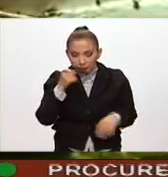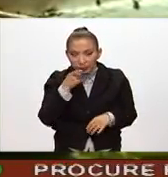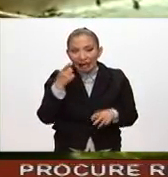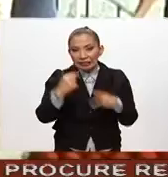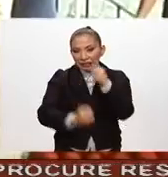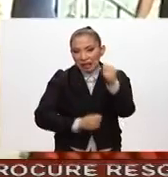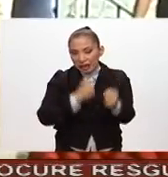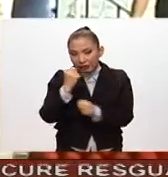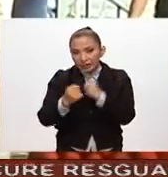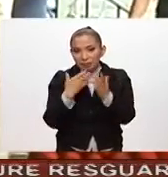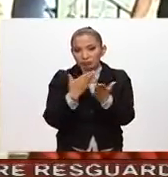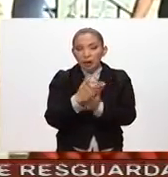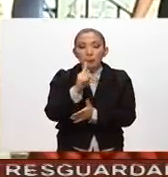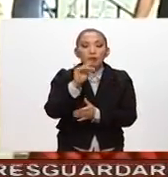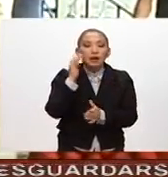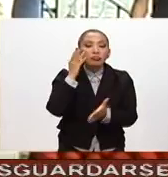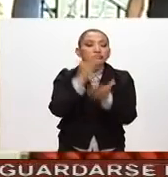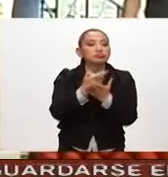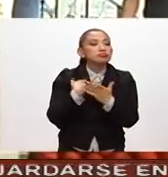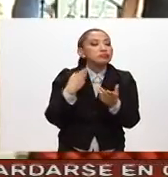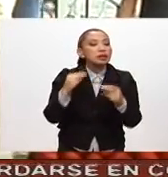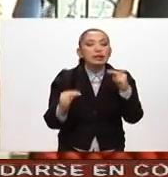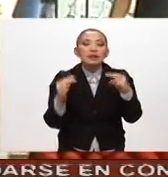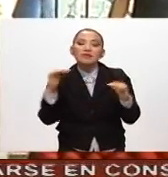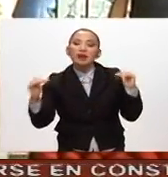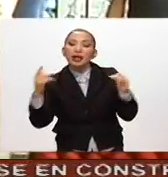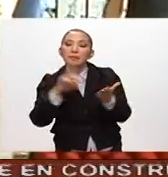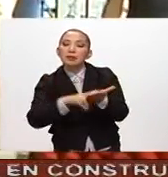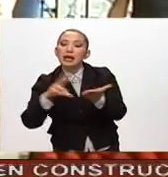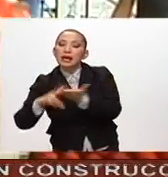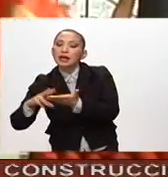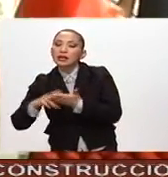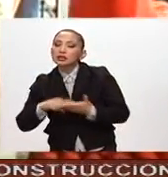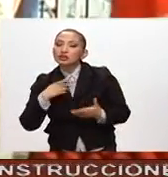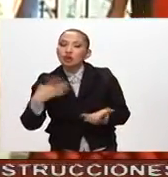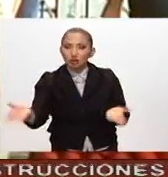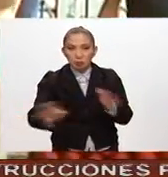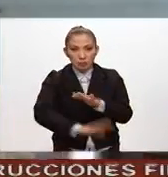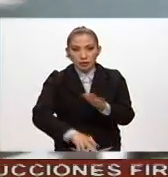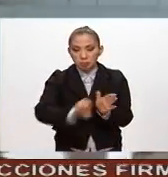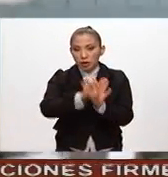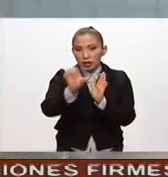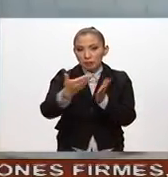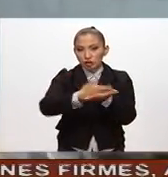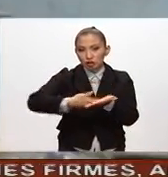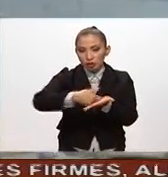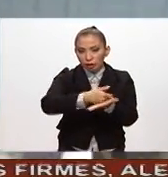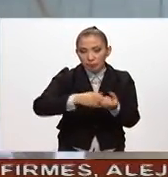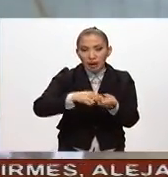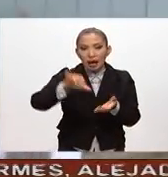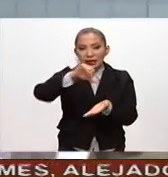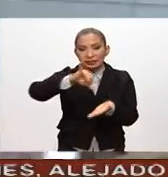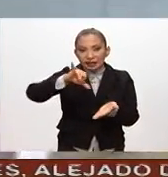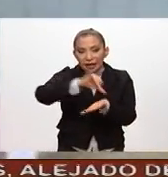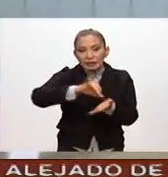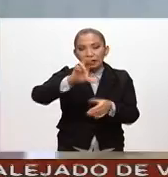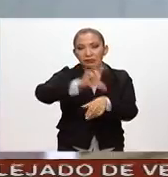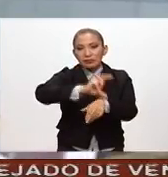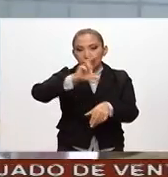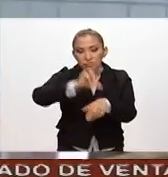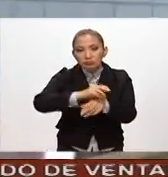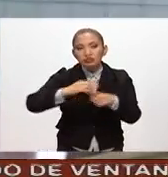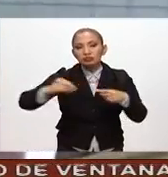de autoservicio, la Profeco revisa el rango de precios de productos de consumo básico como la sopa de pasta, aceite, frijol, arroz, huevo,